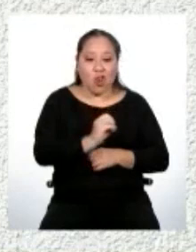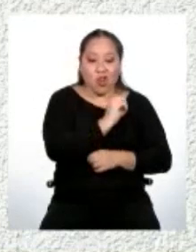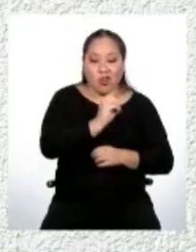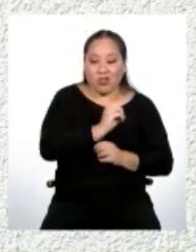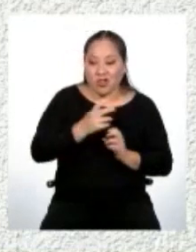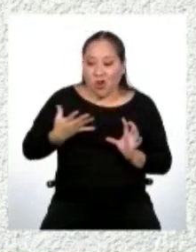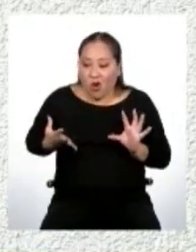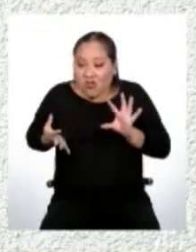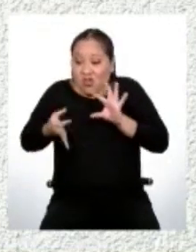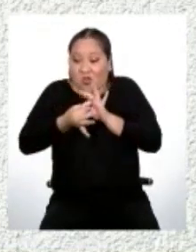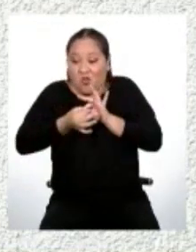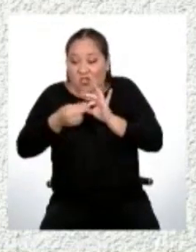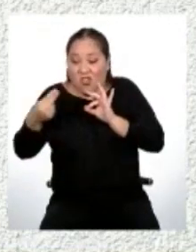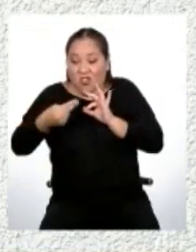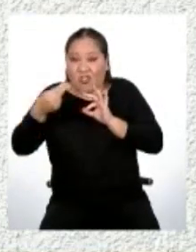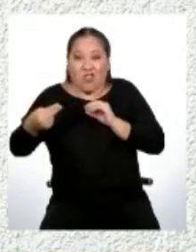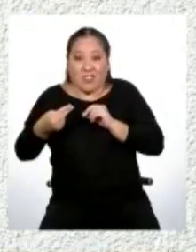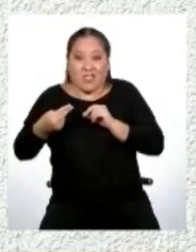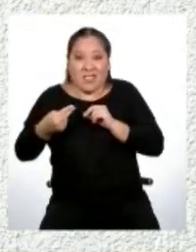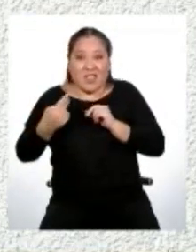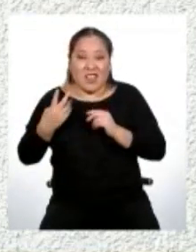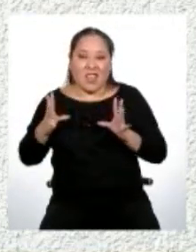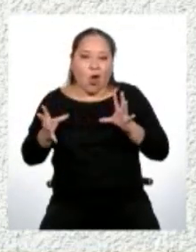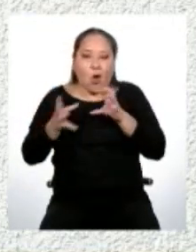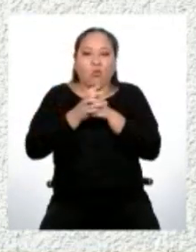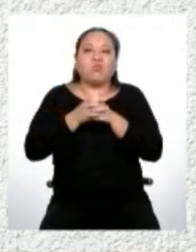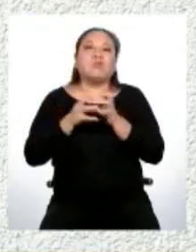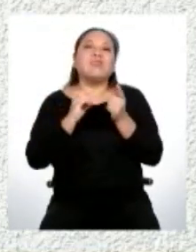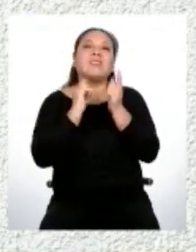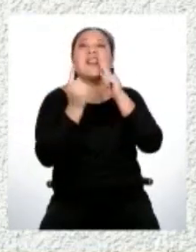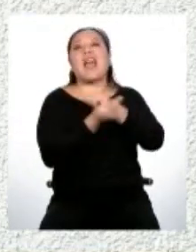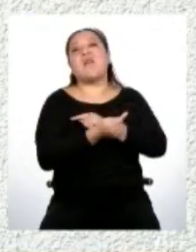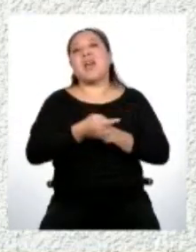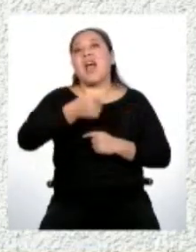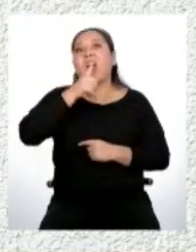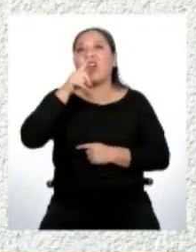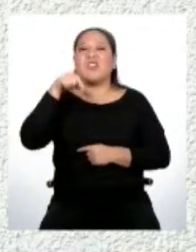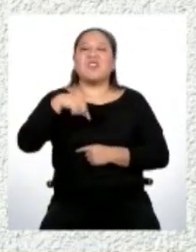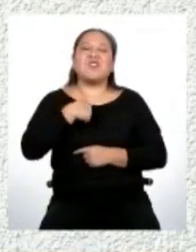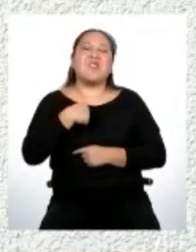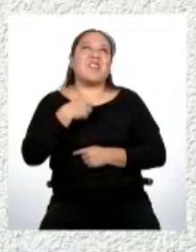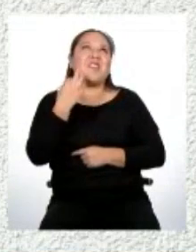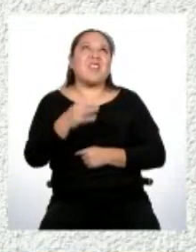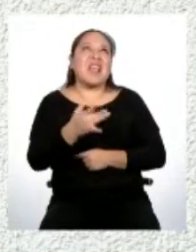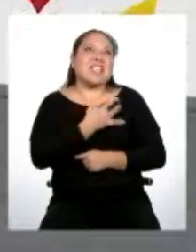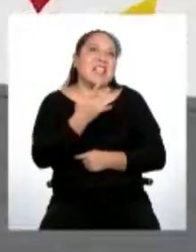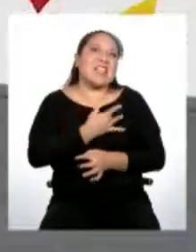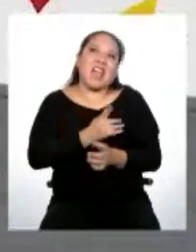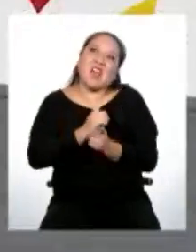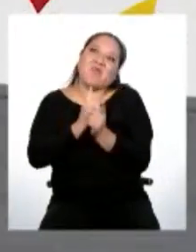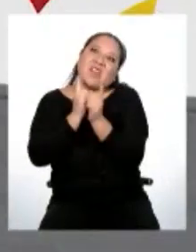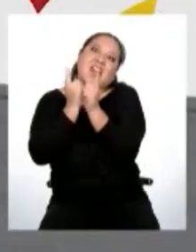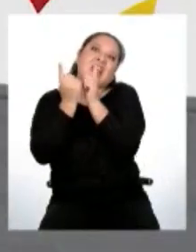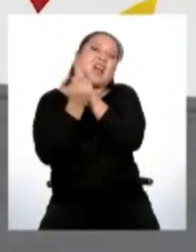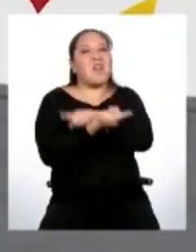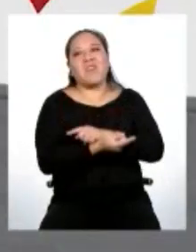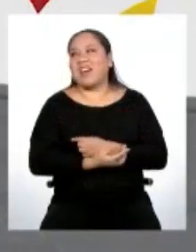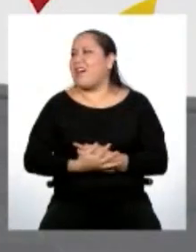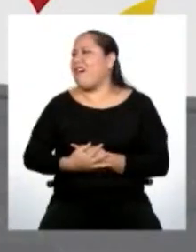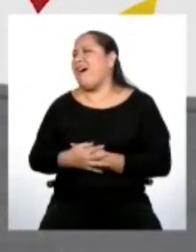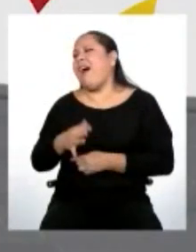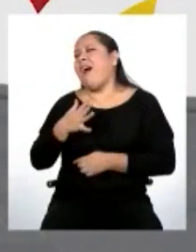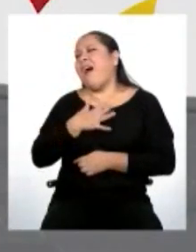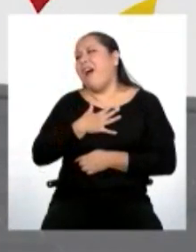fuerzas con los dos átomos de hidrógeno y forman el agua. Realmente sentía que me transformaba. Oh, mi